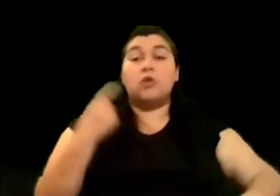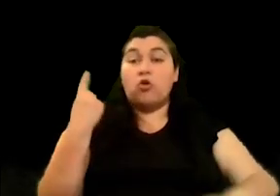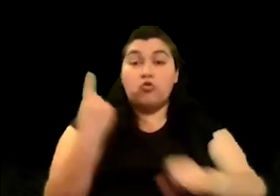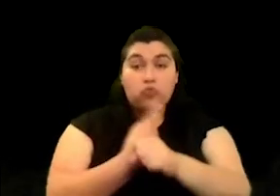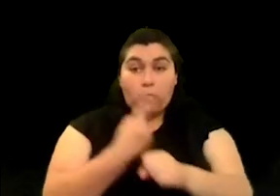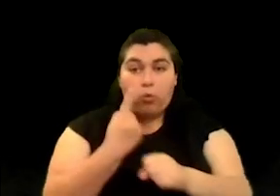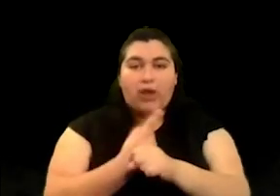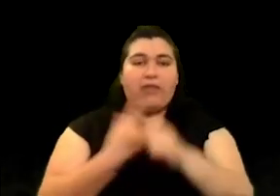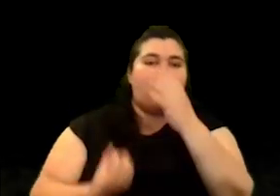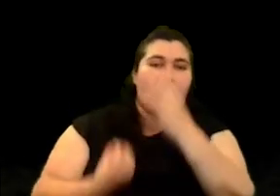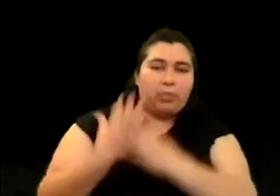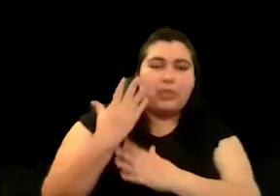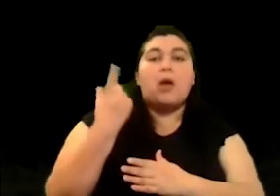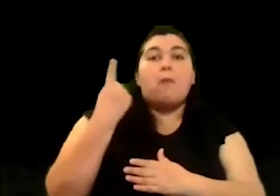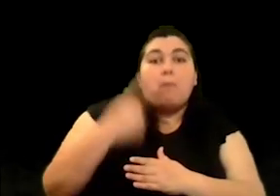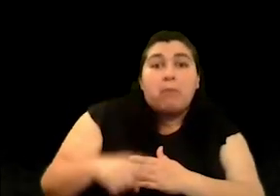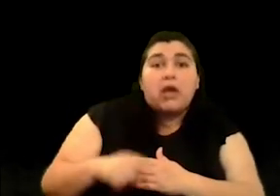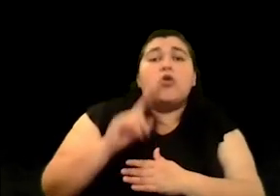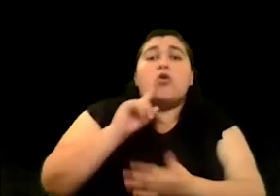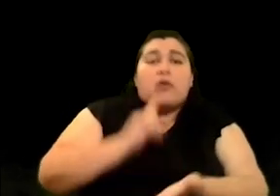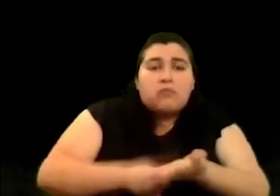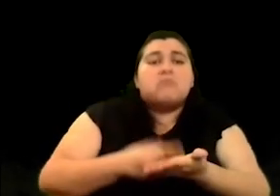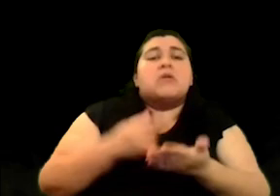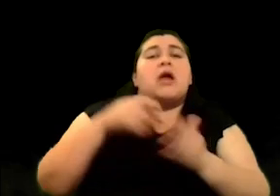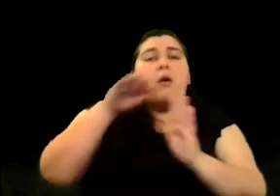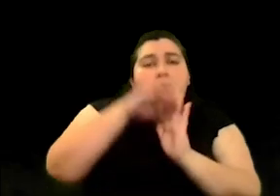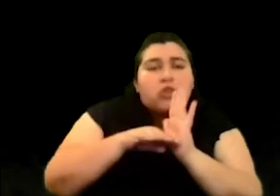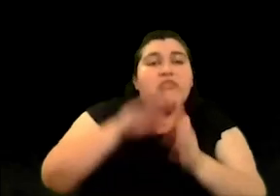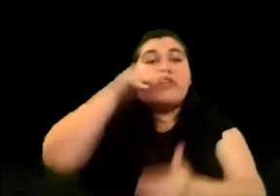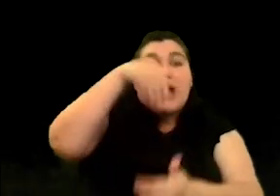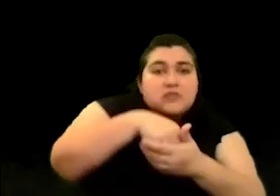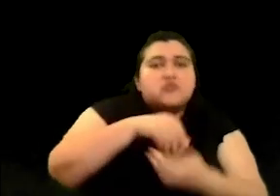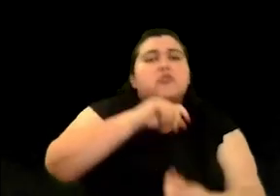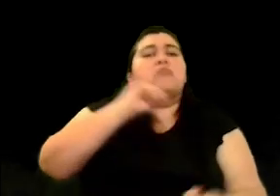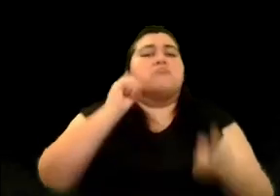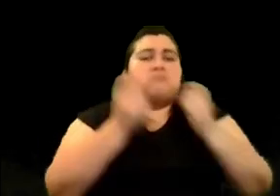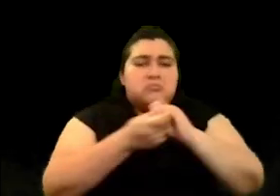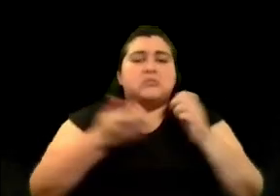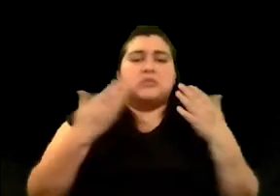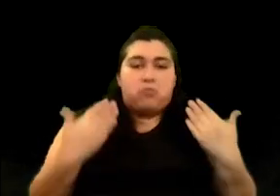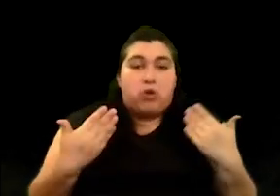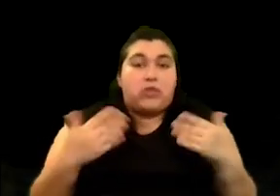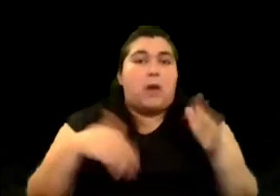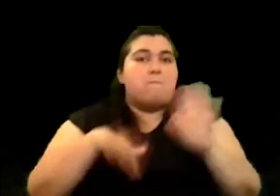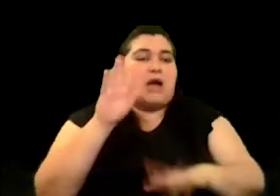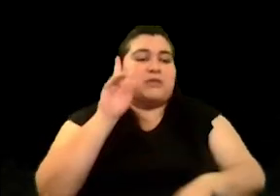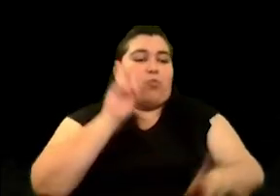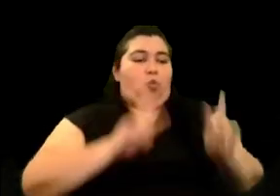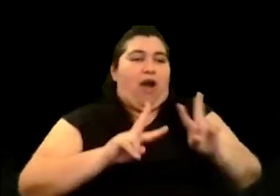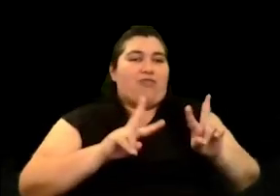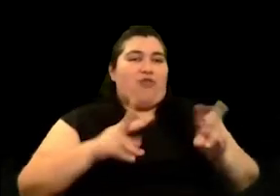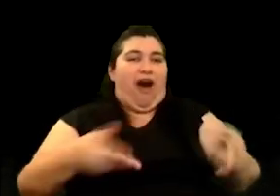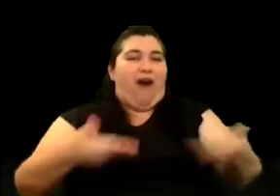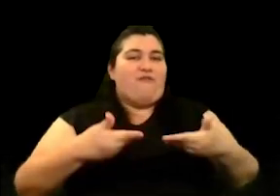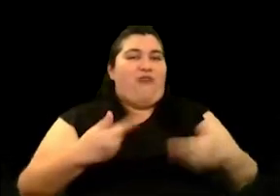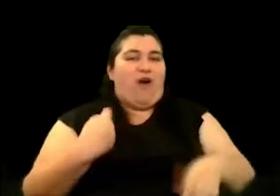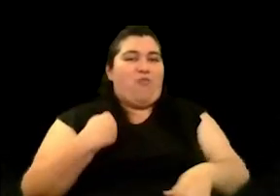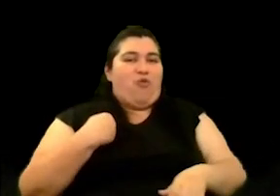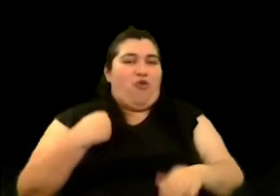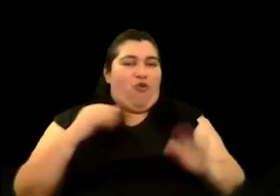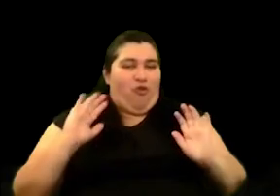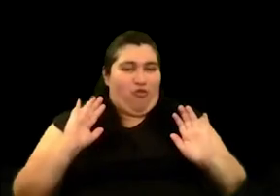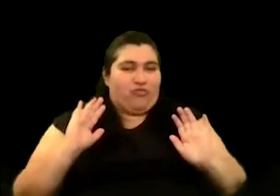sí pueden modificar disposiciones internas, si yo lo quiero, a favor mío. ¿Me es útil el